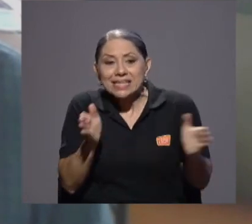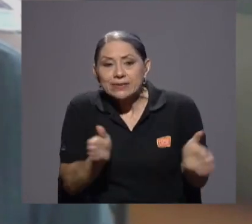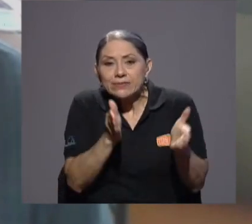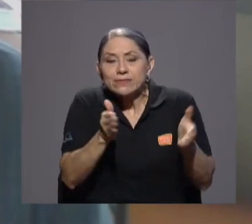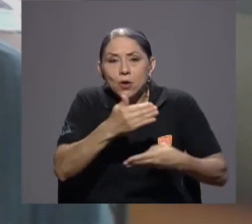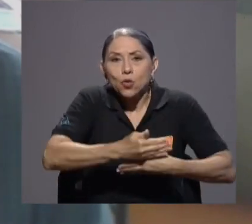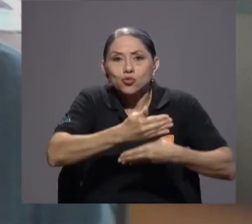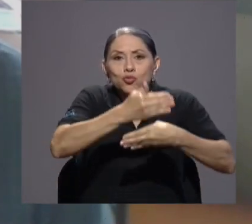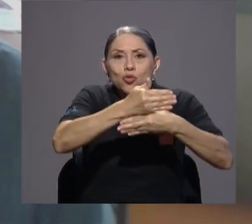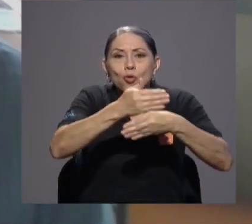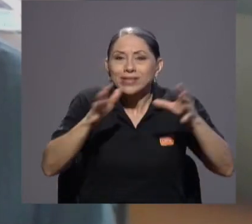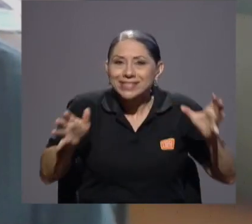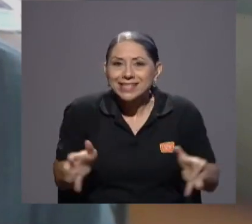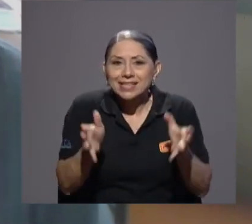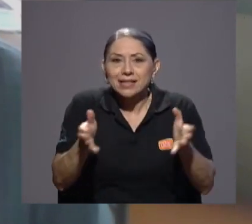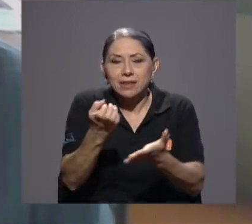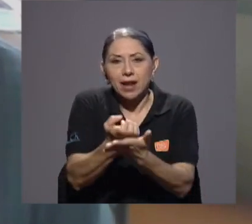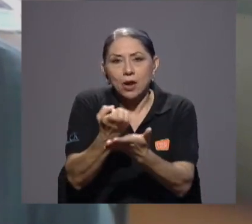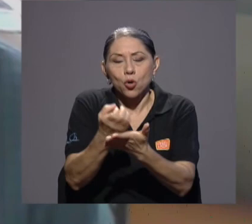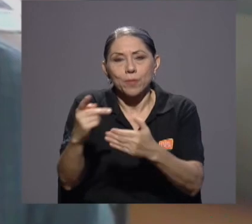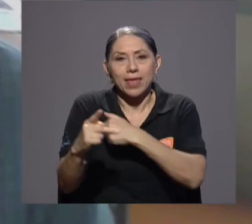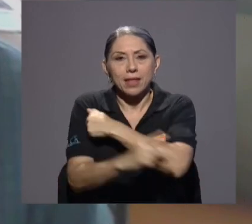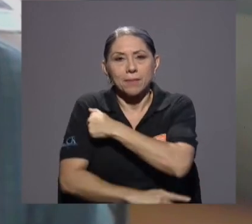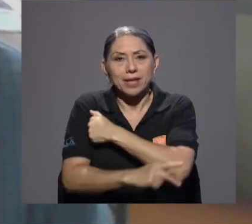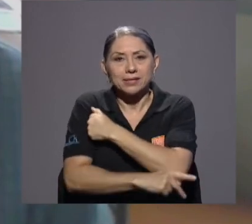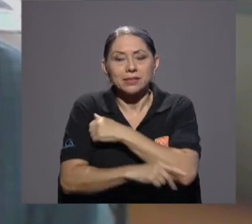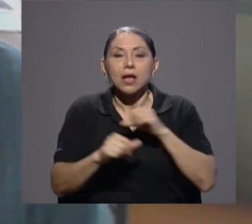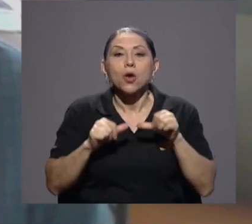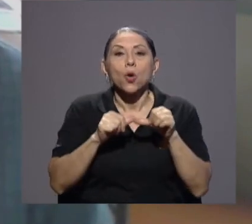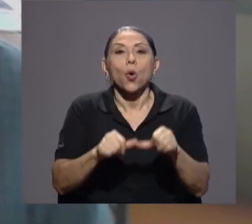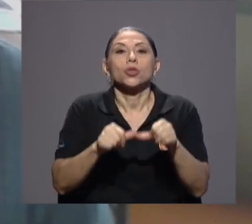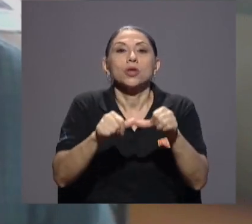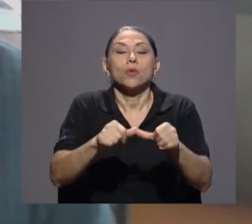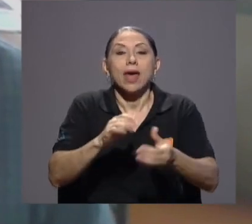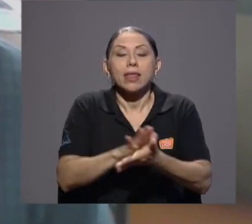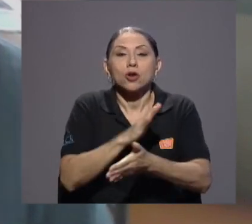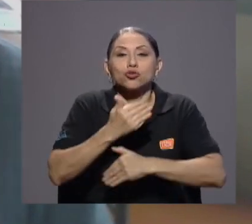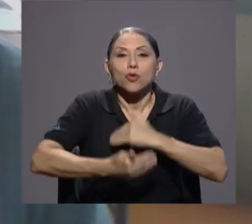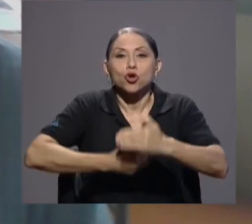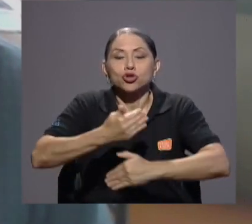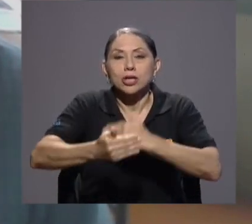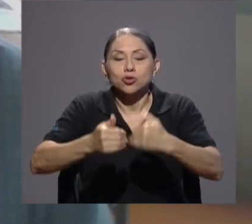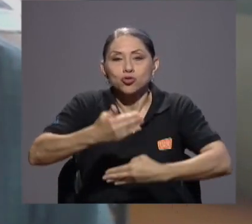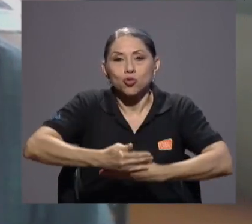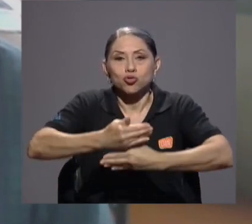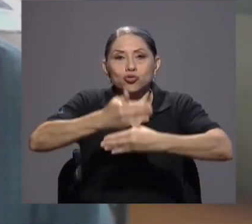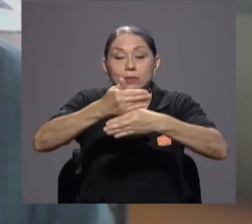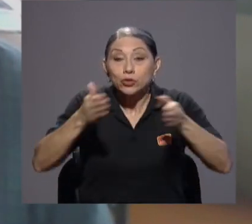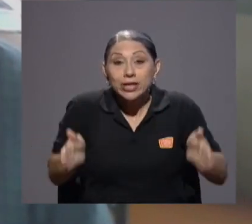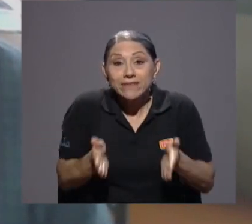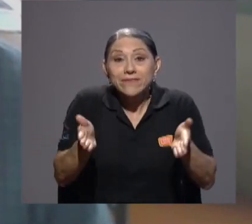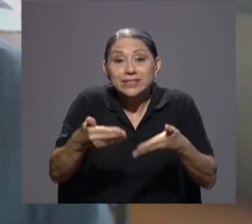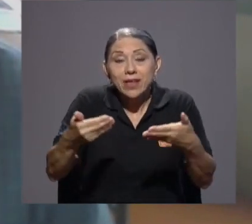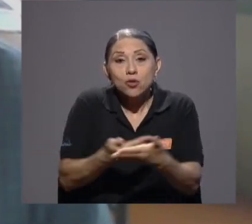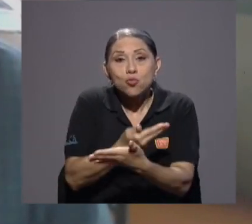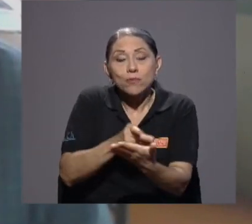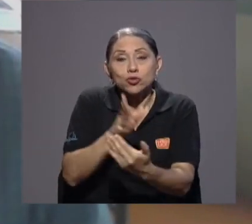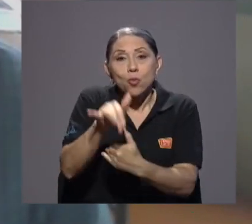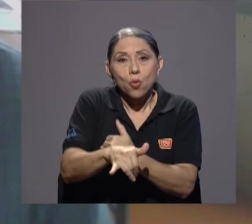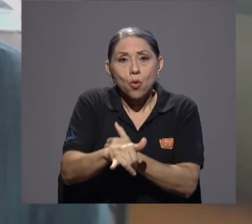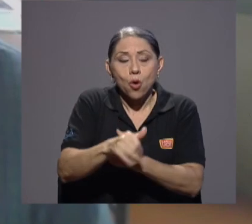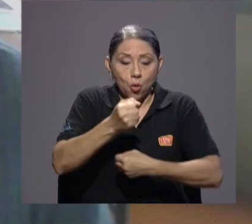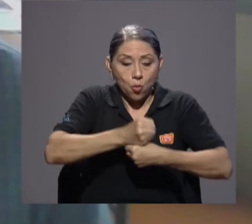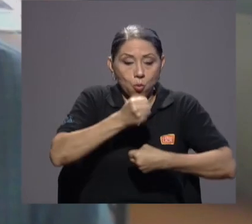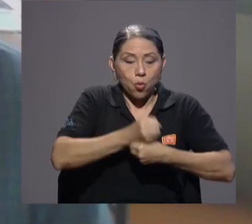incentiva la economía de un país. Continuidad en los procesos constructivos, incentivar nuevas obras, hay que impulsar las obras